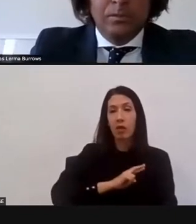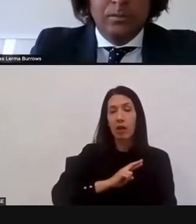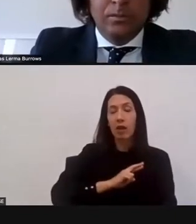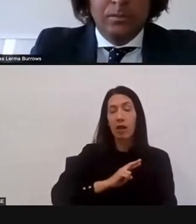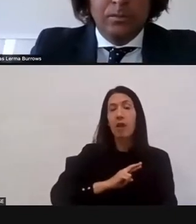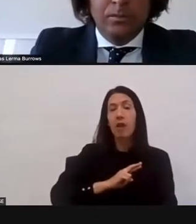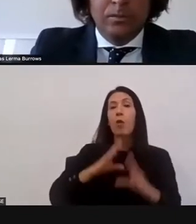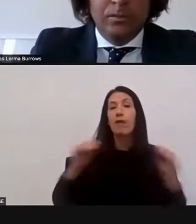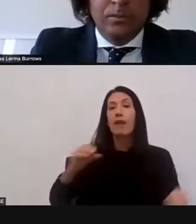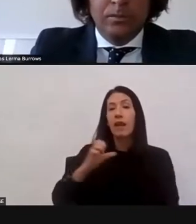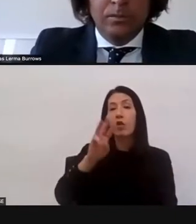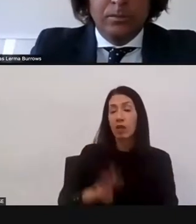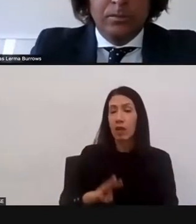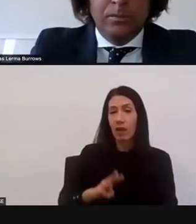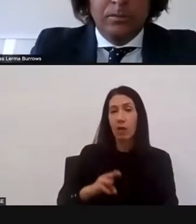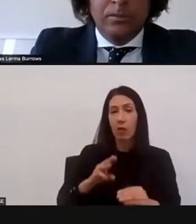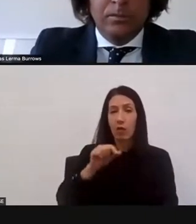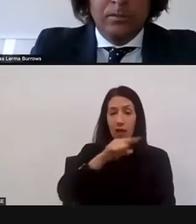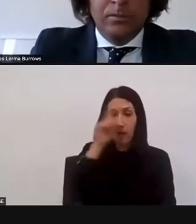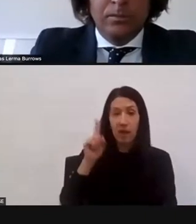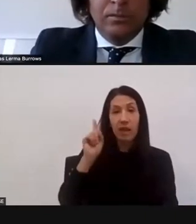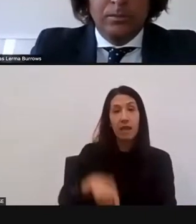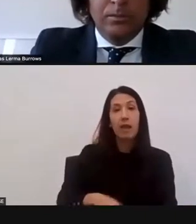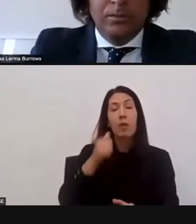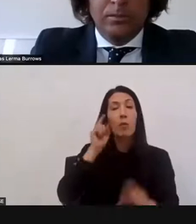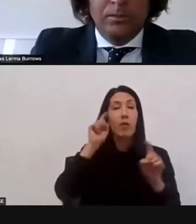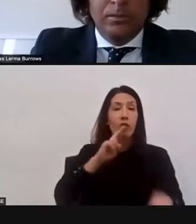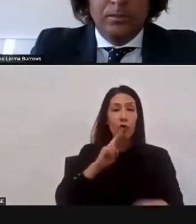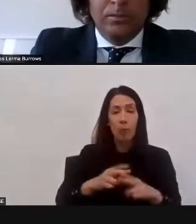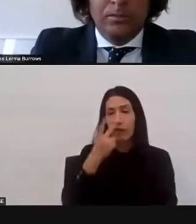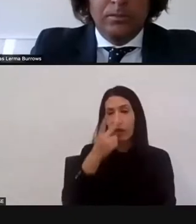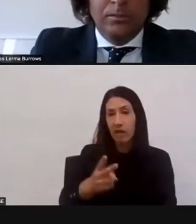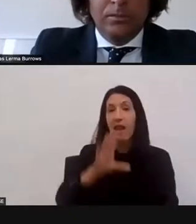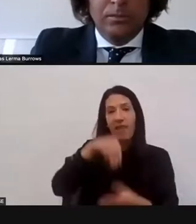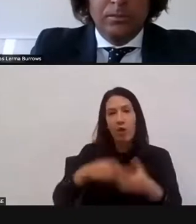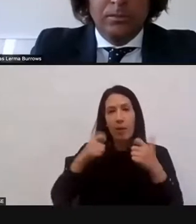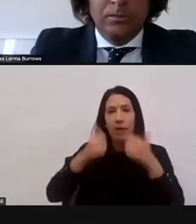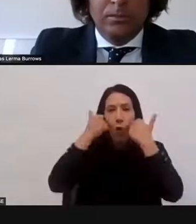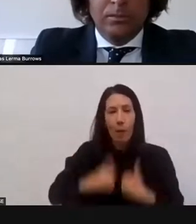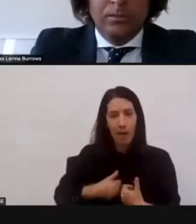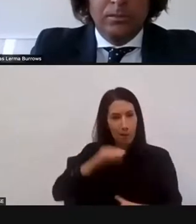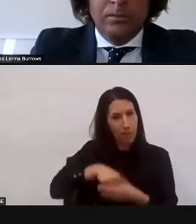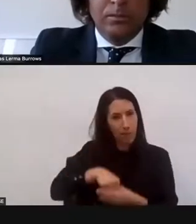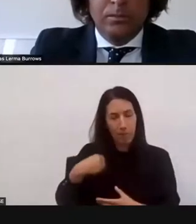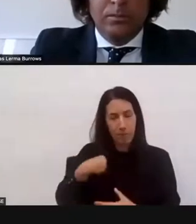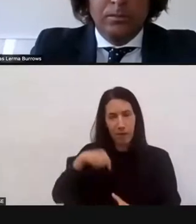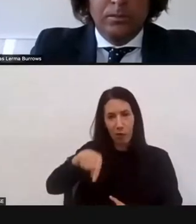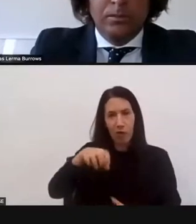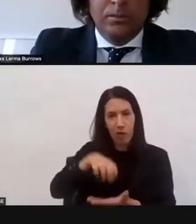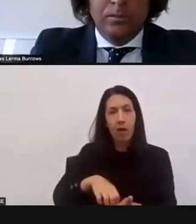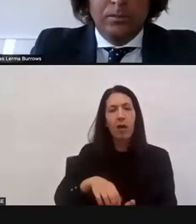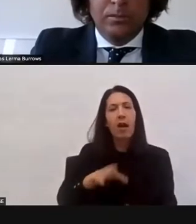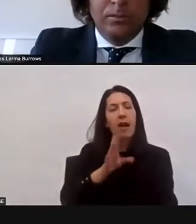y profesor visitante en el Departamento de Humanidades del mismo centro universitario. Gregorio, decía yo al